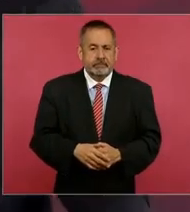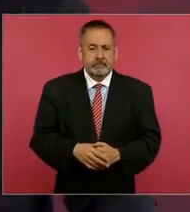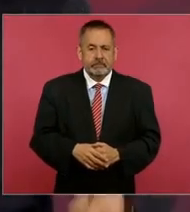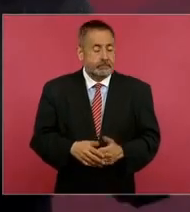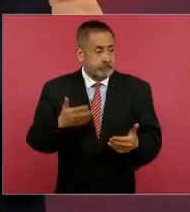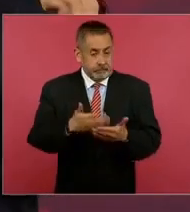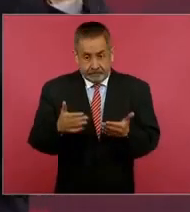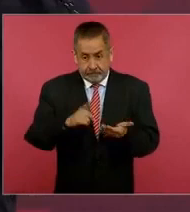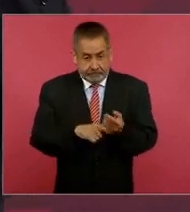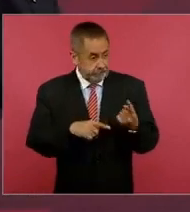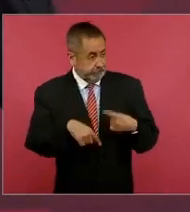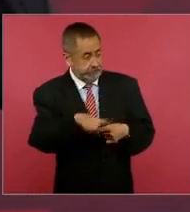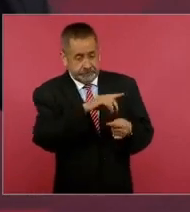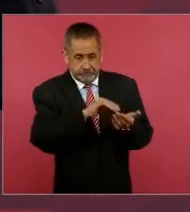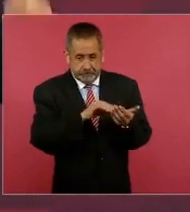están